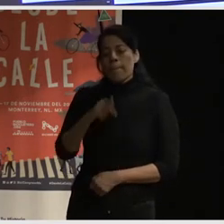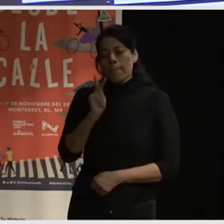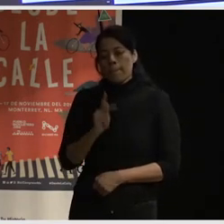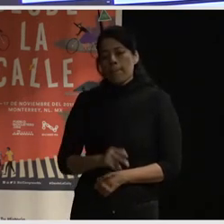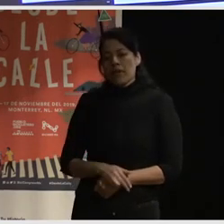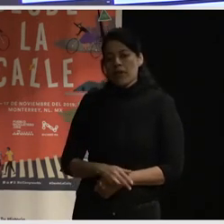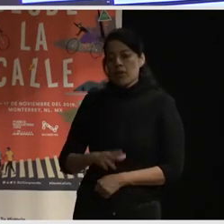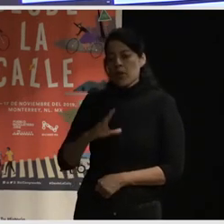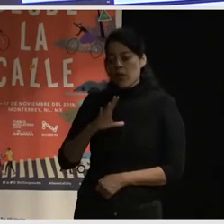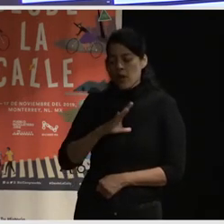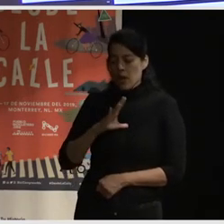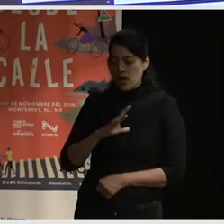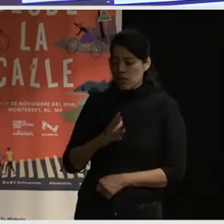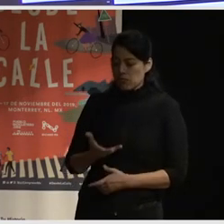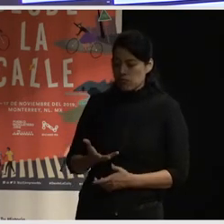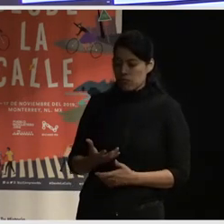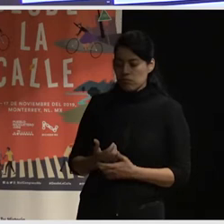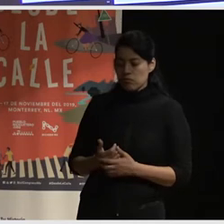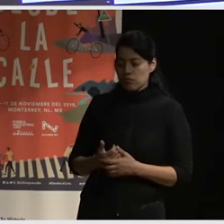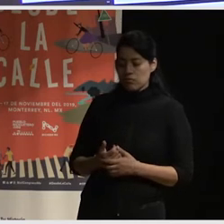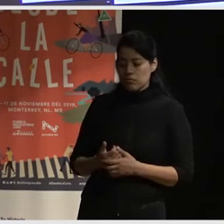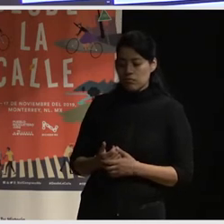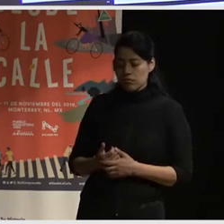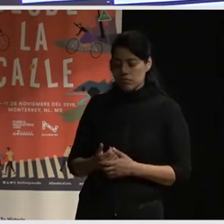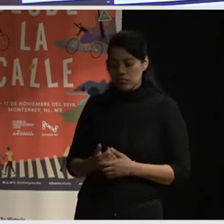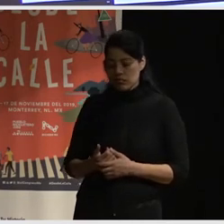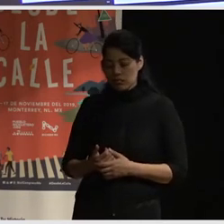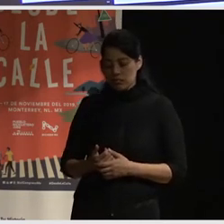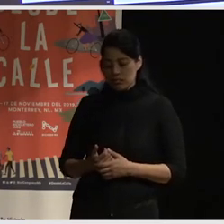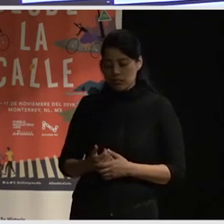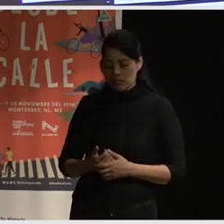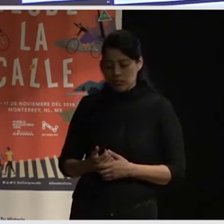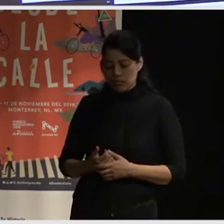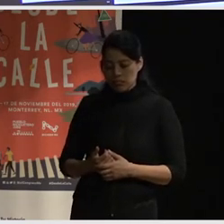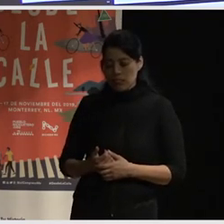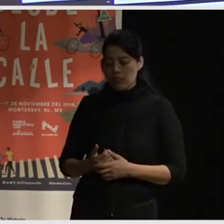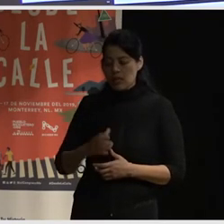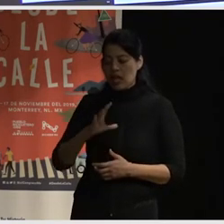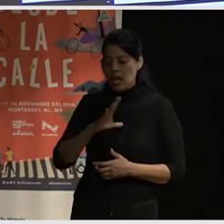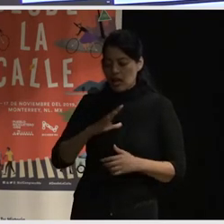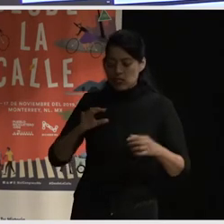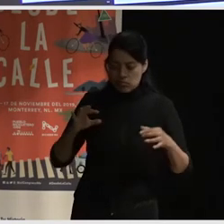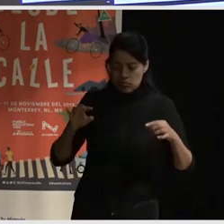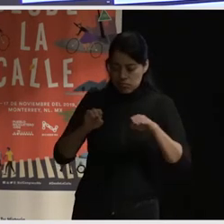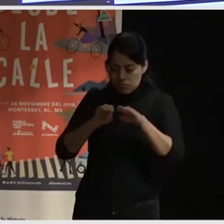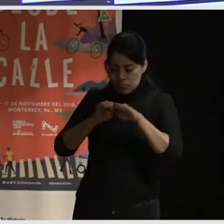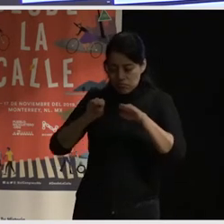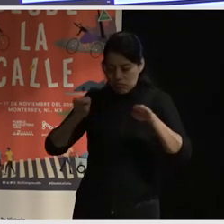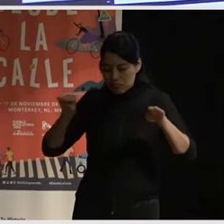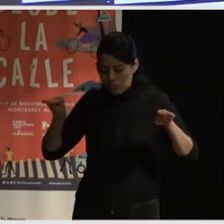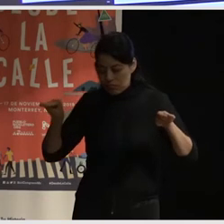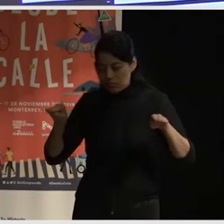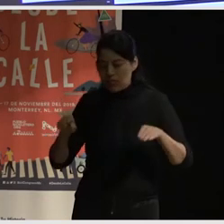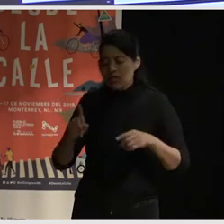hay actores preponderantes que nos están o sea hay una asimetría en cuanto a quién ha